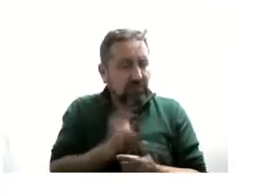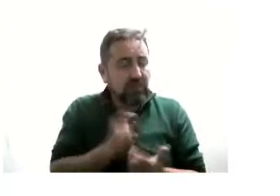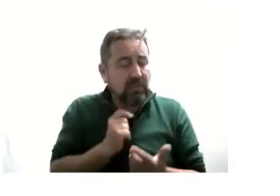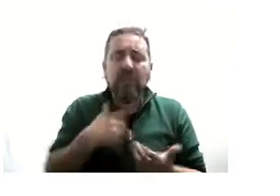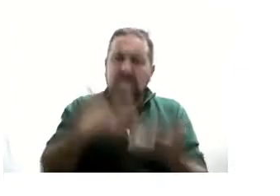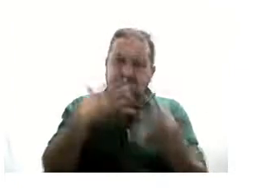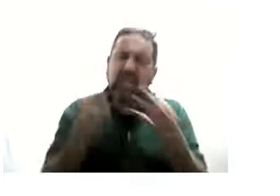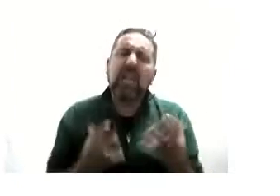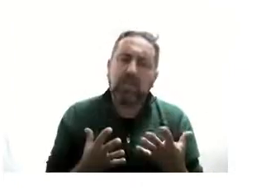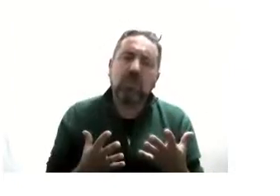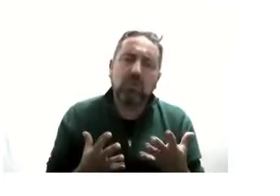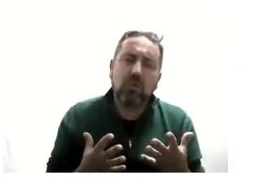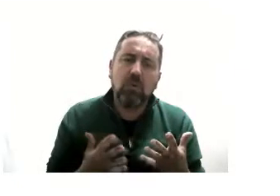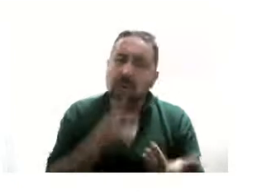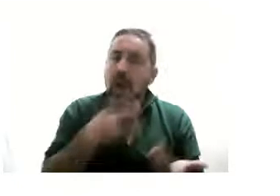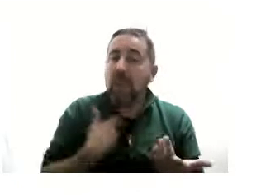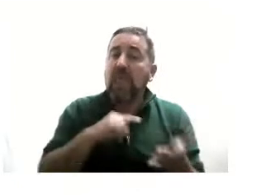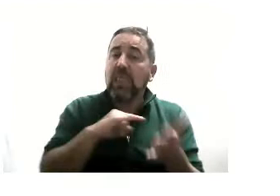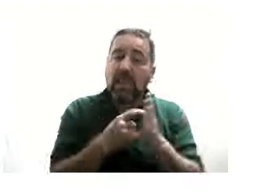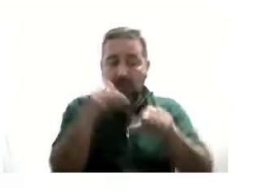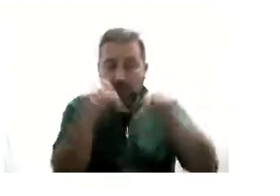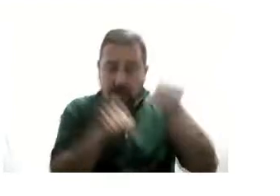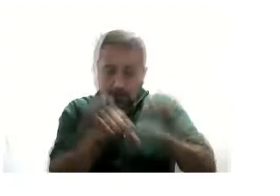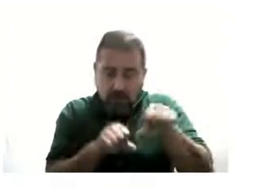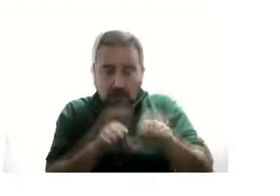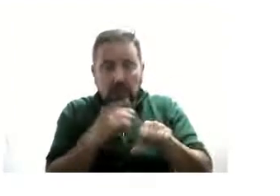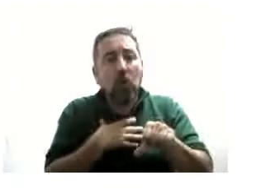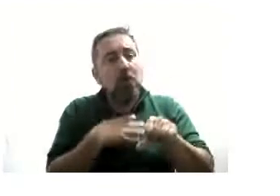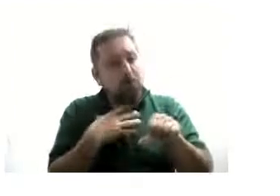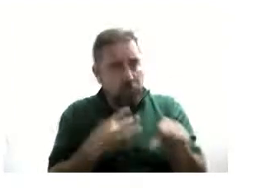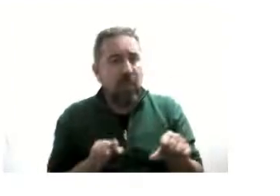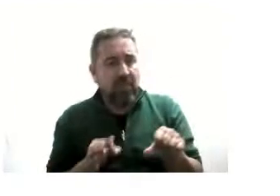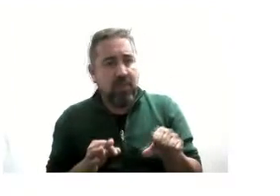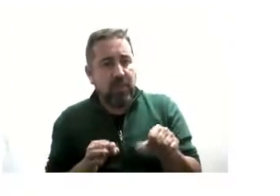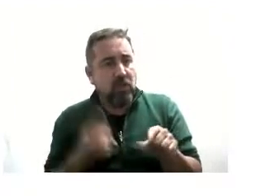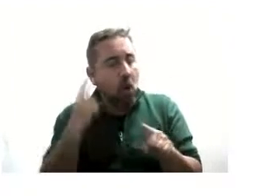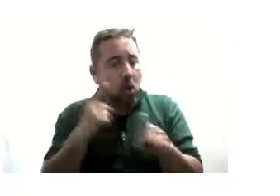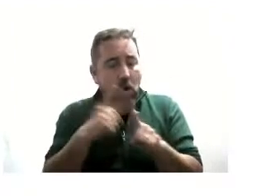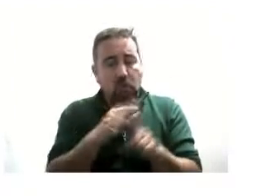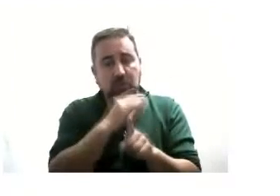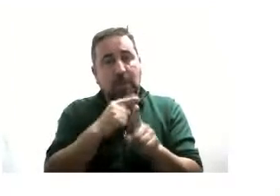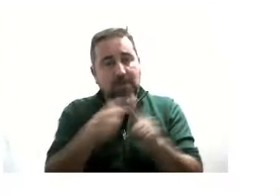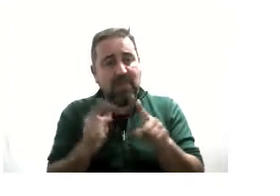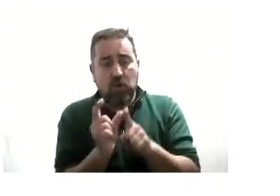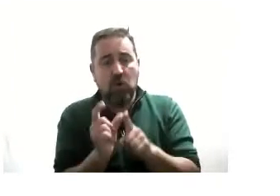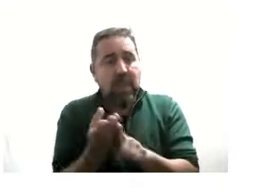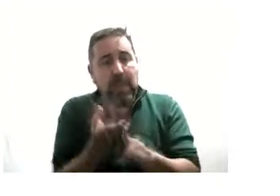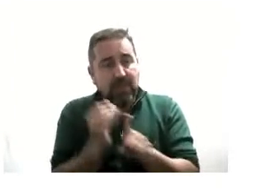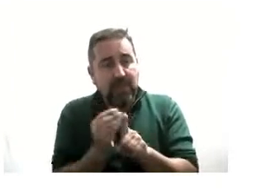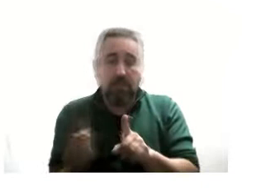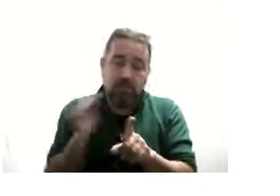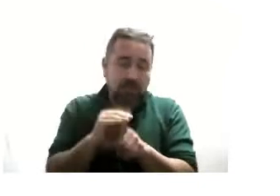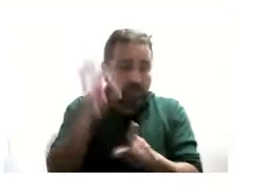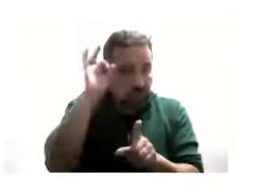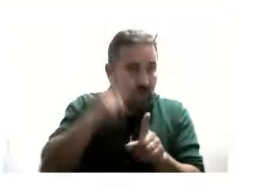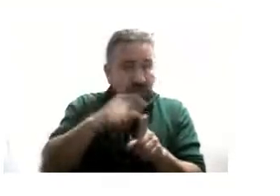considerable. Bueno, pues ahora tenemos técnicas quirúrgicas en las que somos capaces de eliminar todo el oído medio, colocar el implante coclear, dejar cerrado